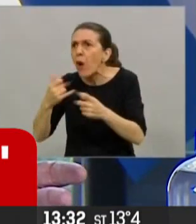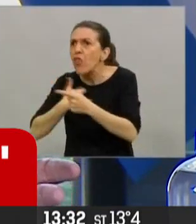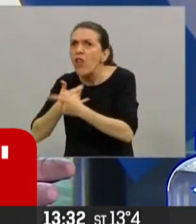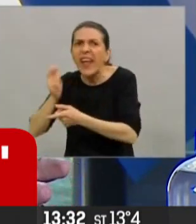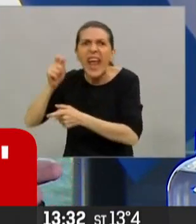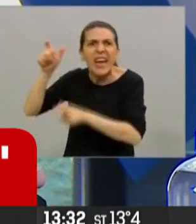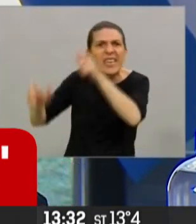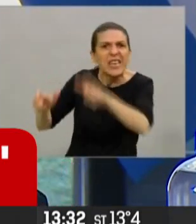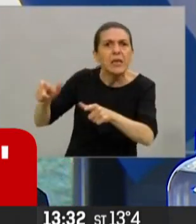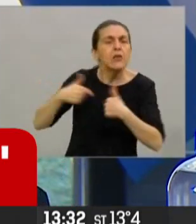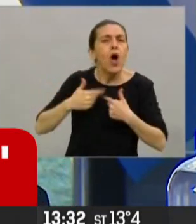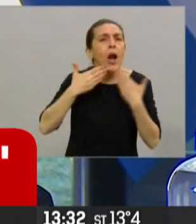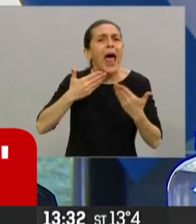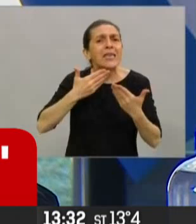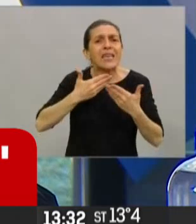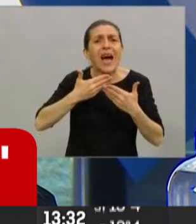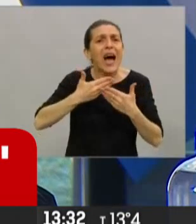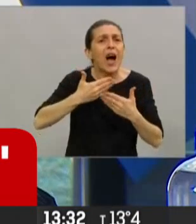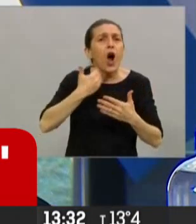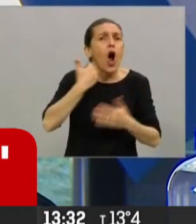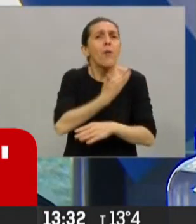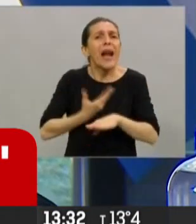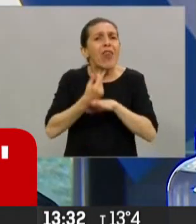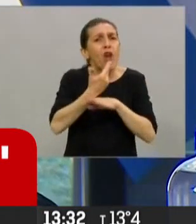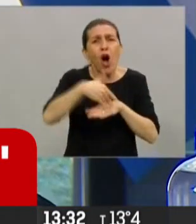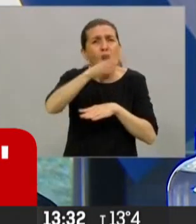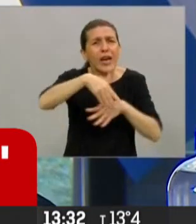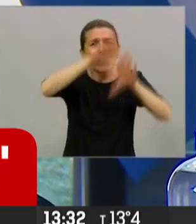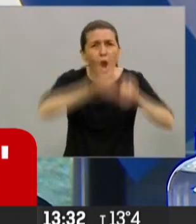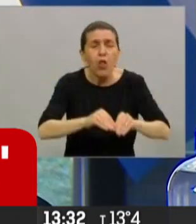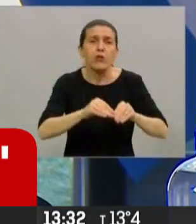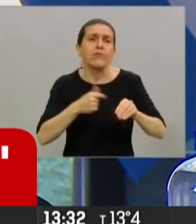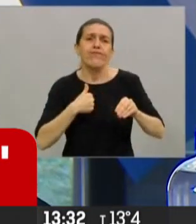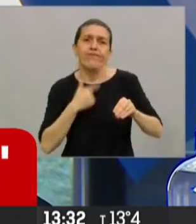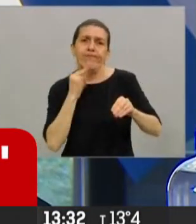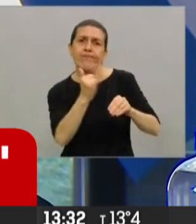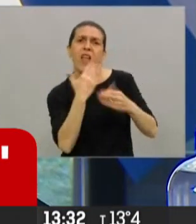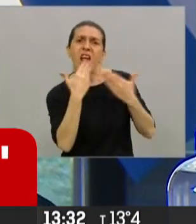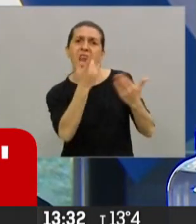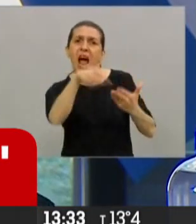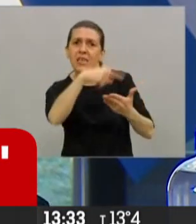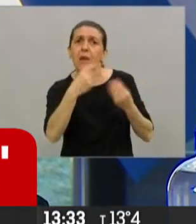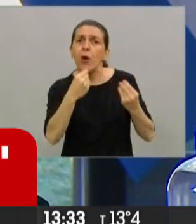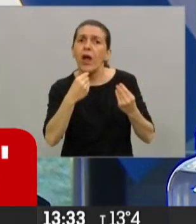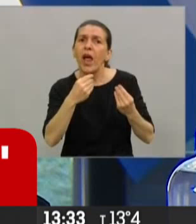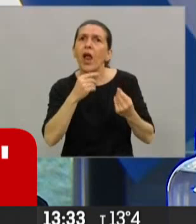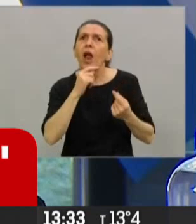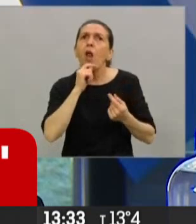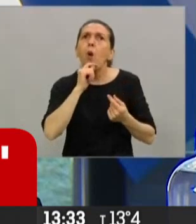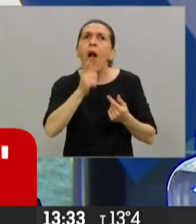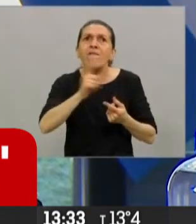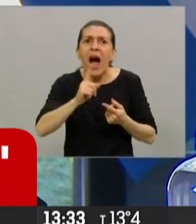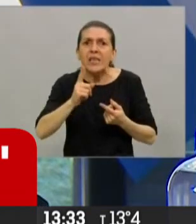las gracias a todos los gobernadores, porque la verdad pudimos, en este momento no es fácil que los gobiernos cedan